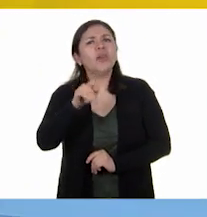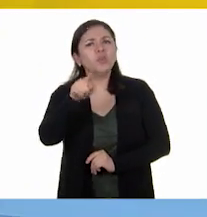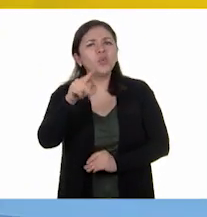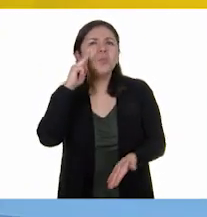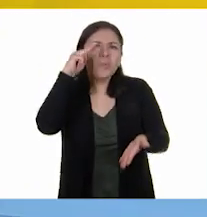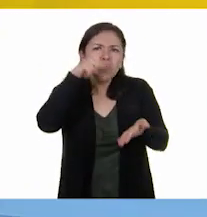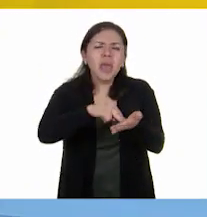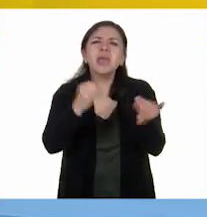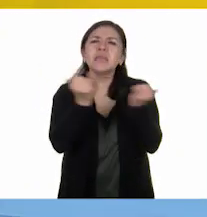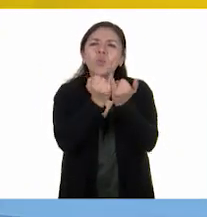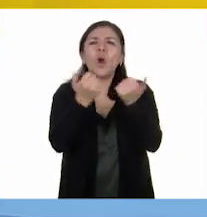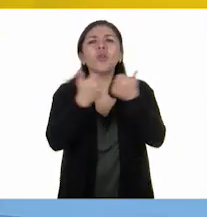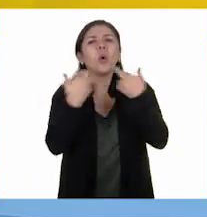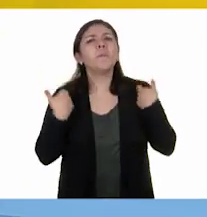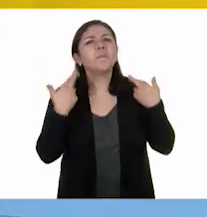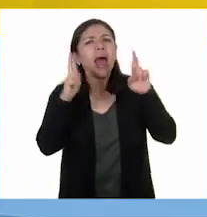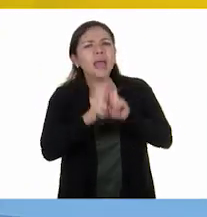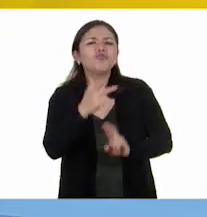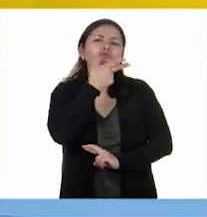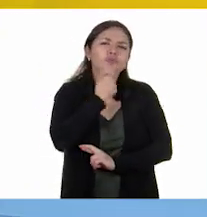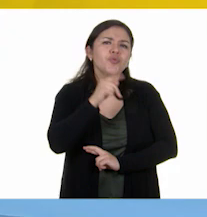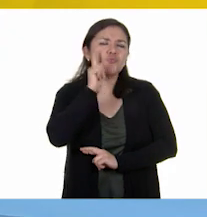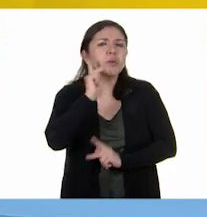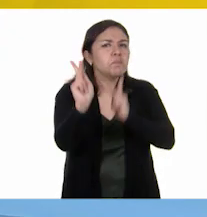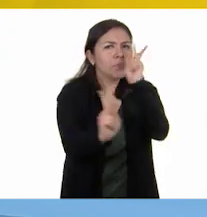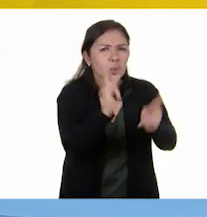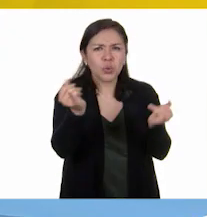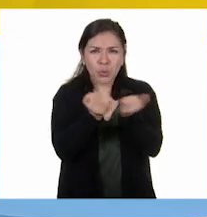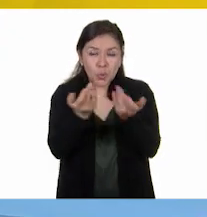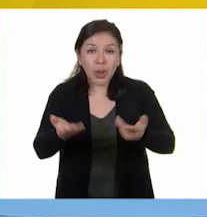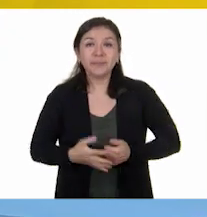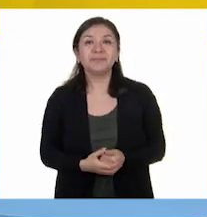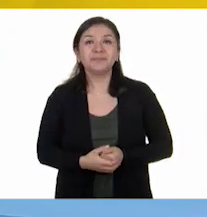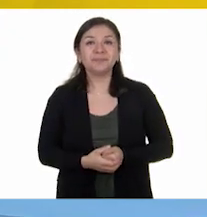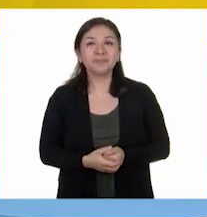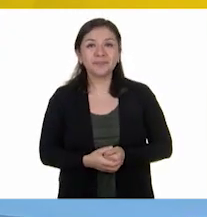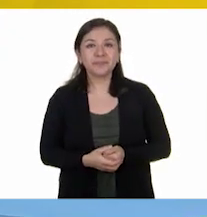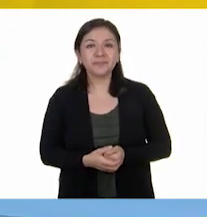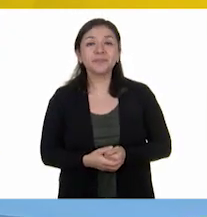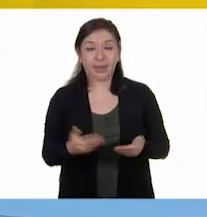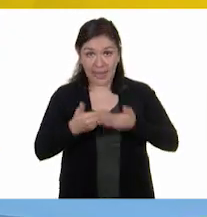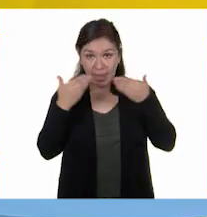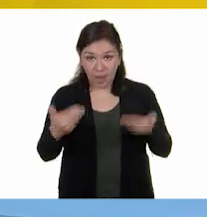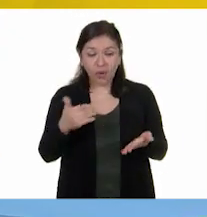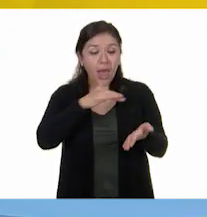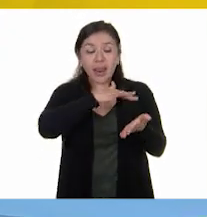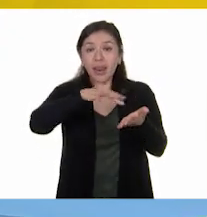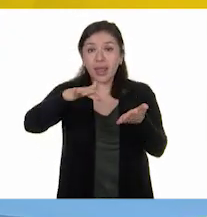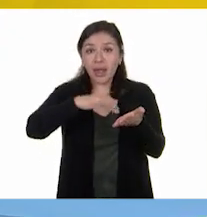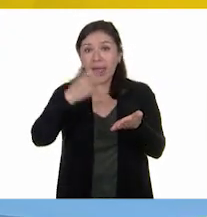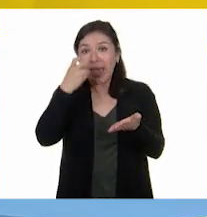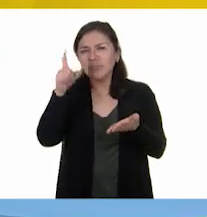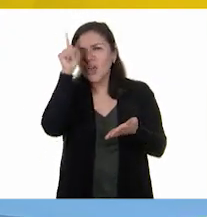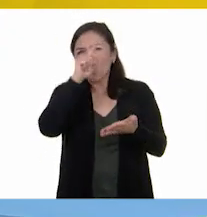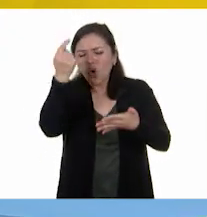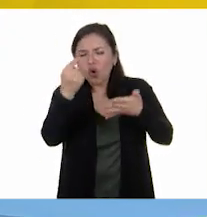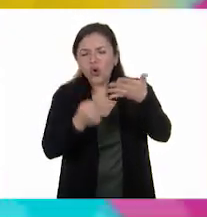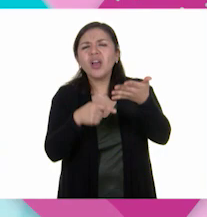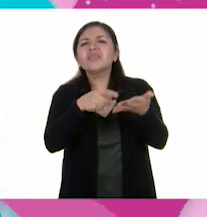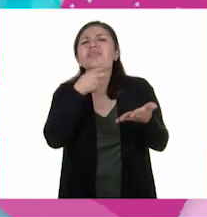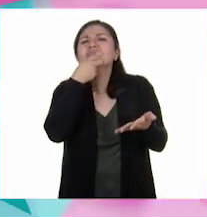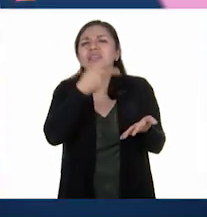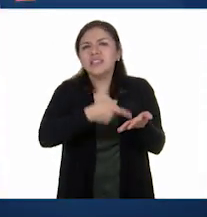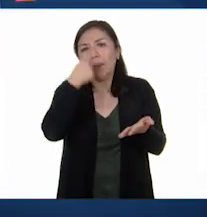puedan consultar con su maestra o con su maestro. Y bien, vamos a leer ahora esas recomendaciones para